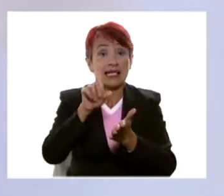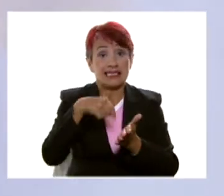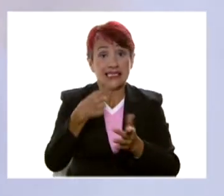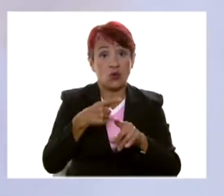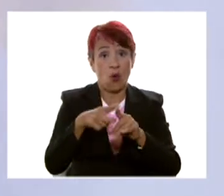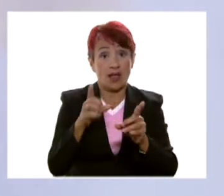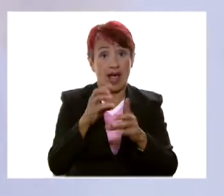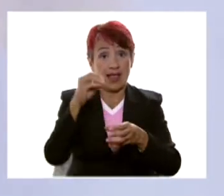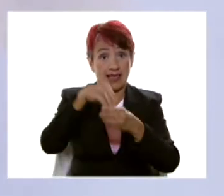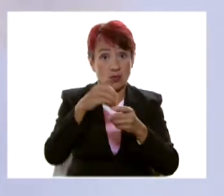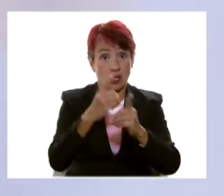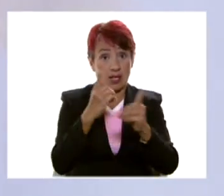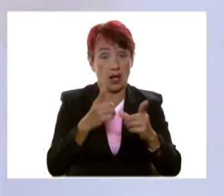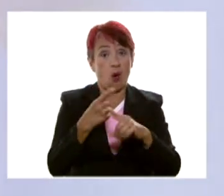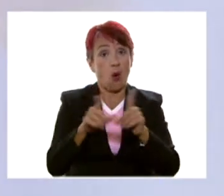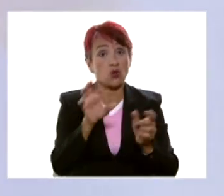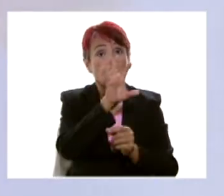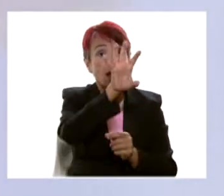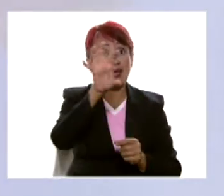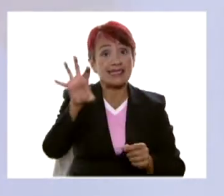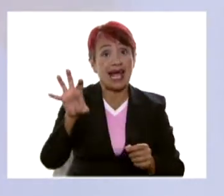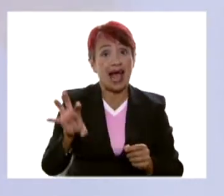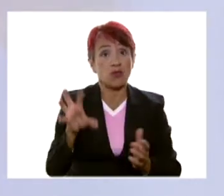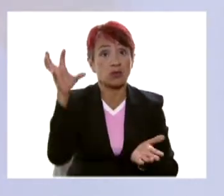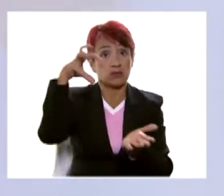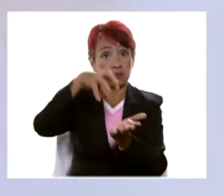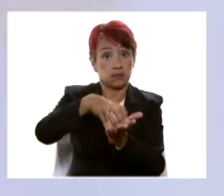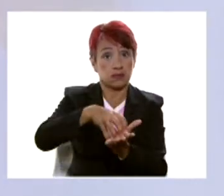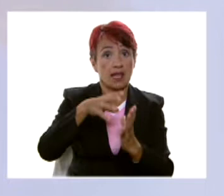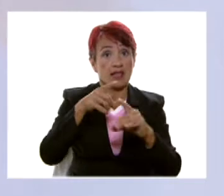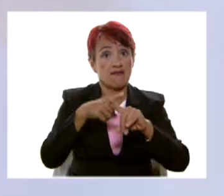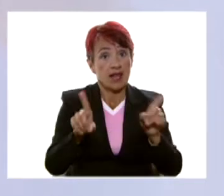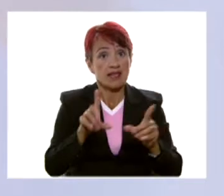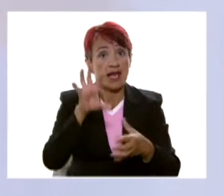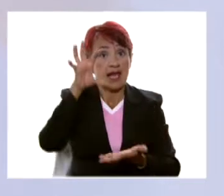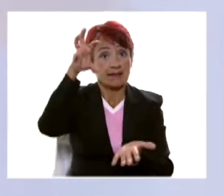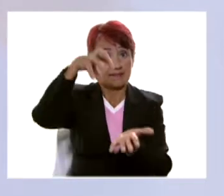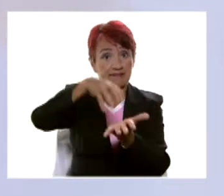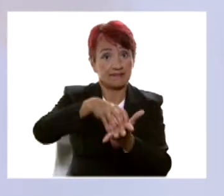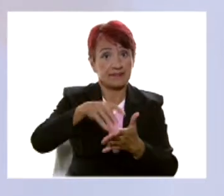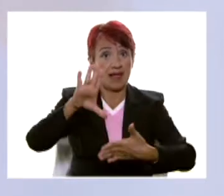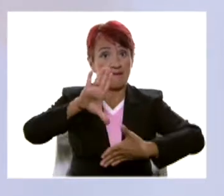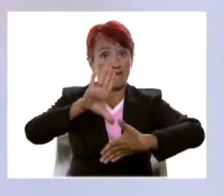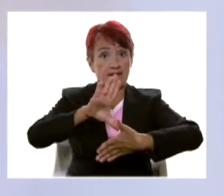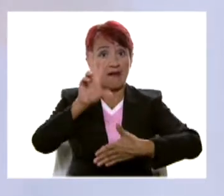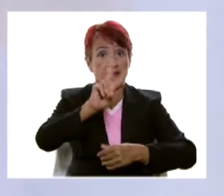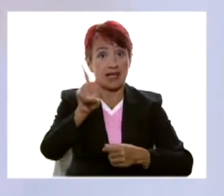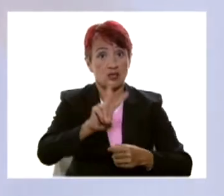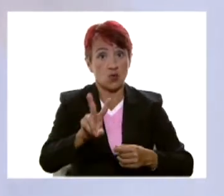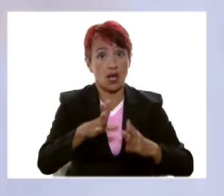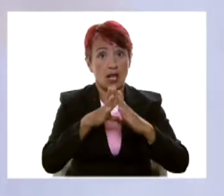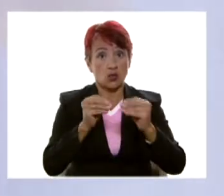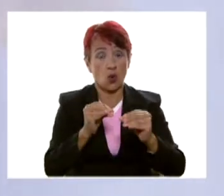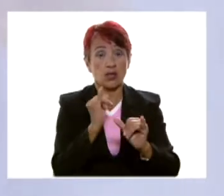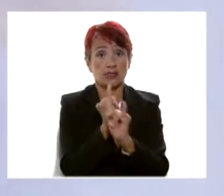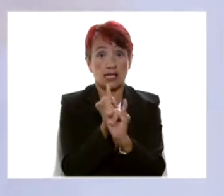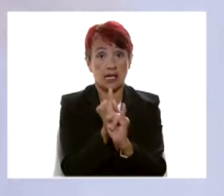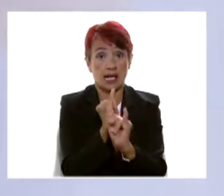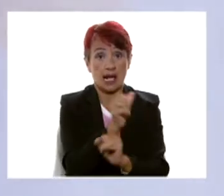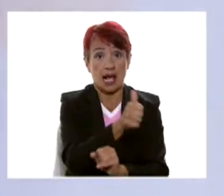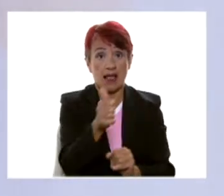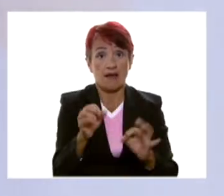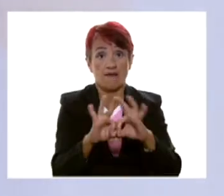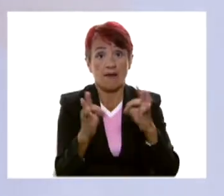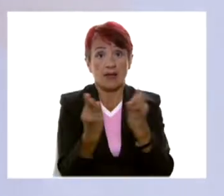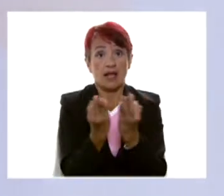También, ahorita que hablo de los estados, quiero mandarle un saludo a todos esos estudiantes de diferentes estados que están realizando la actividad y que a través de las redes sociales de Cada Familia Una Escuela